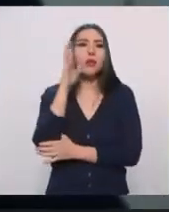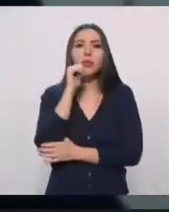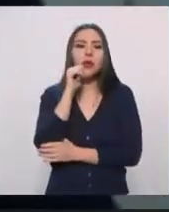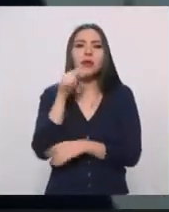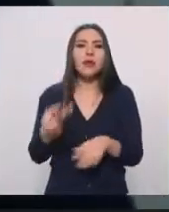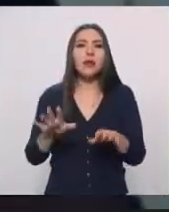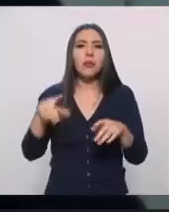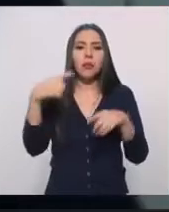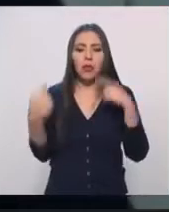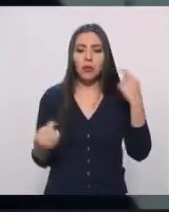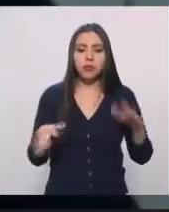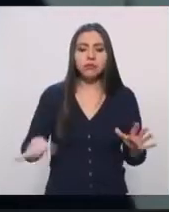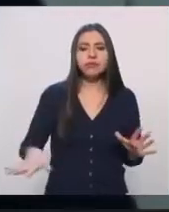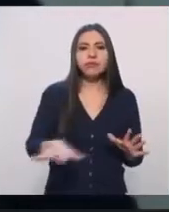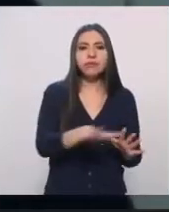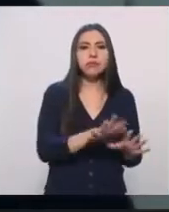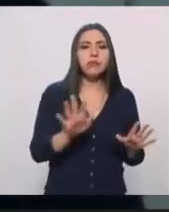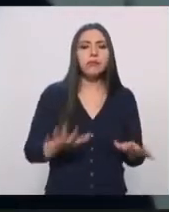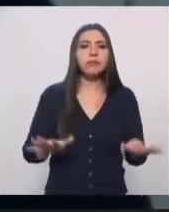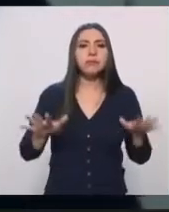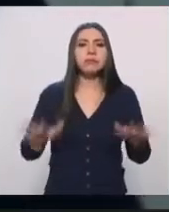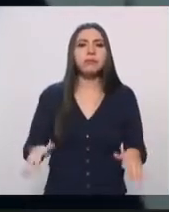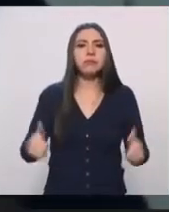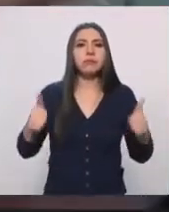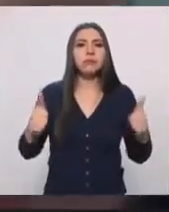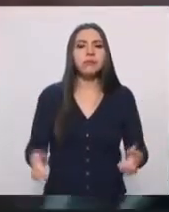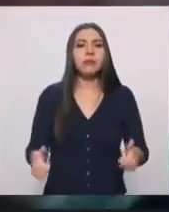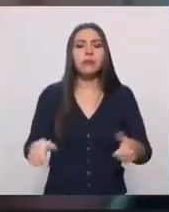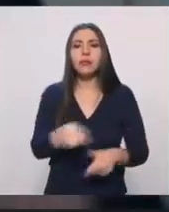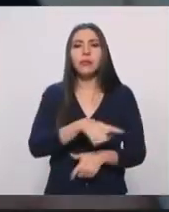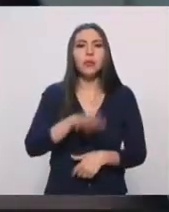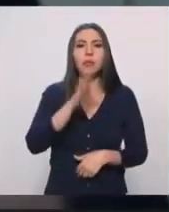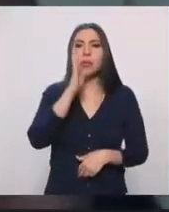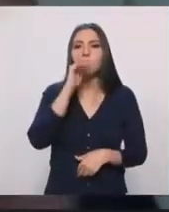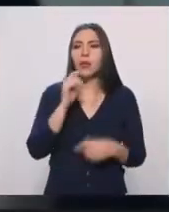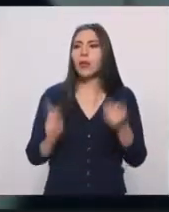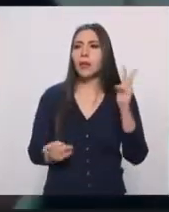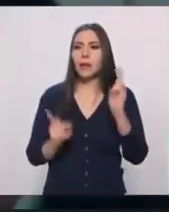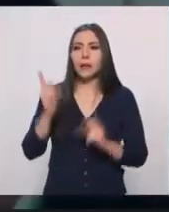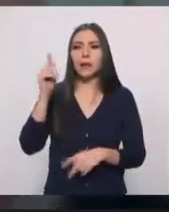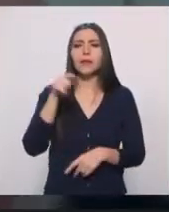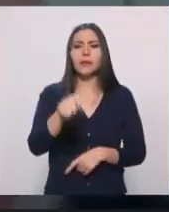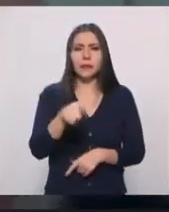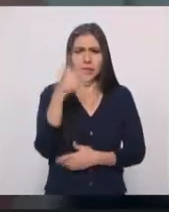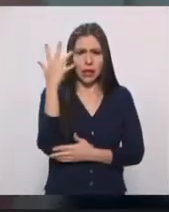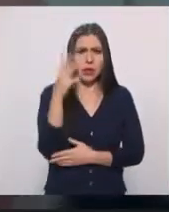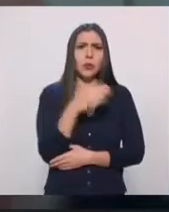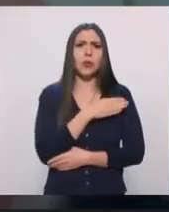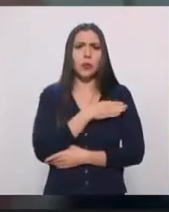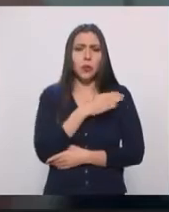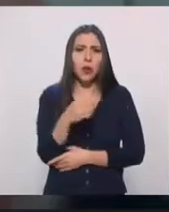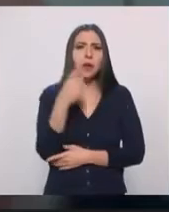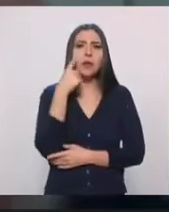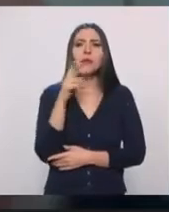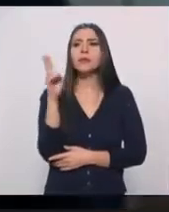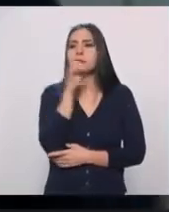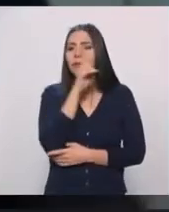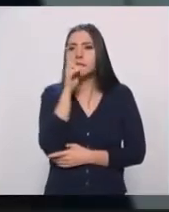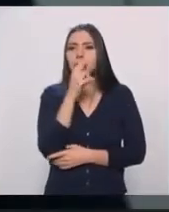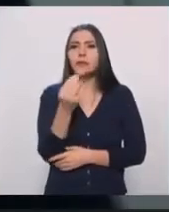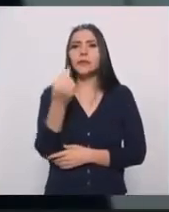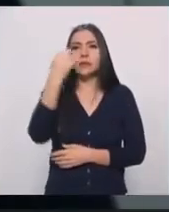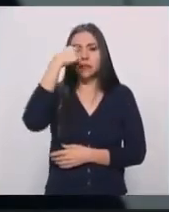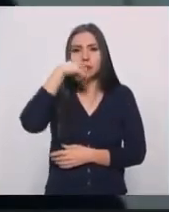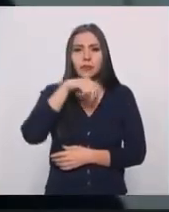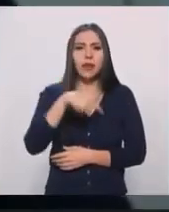ciudad, lo reconoce, tiene propiedades muy buenas para las cosas respiratorias. Yo recuerdo de chico estar juntando hojitas y bolitas para poner a hervir y que el